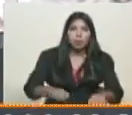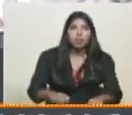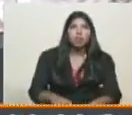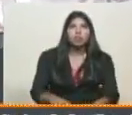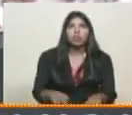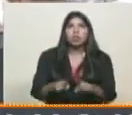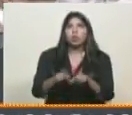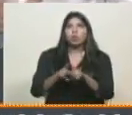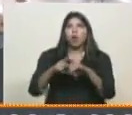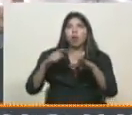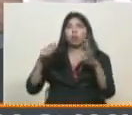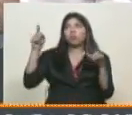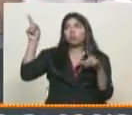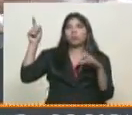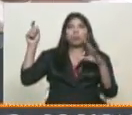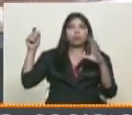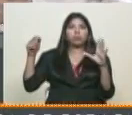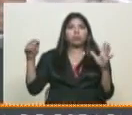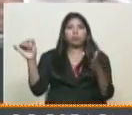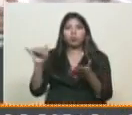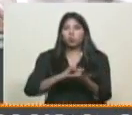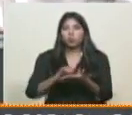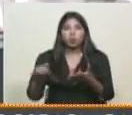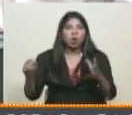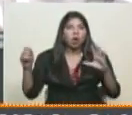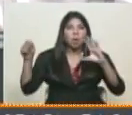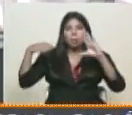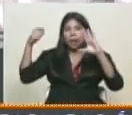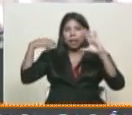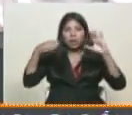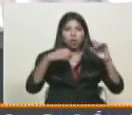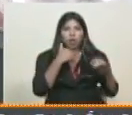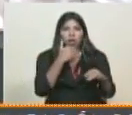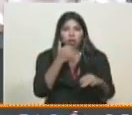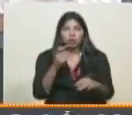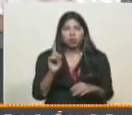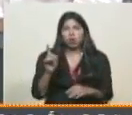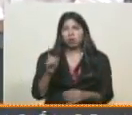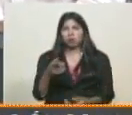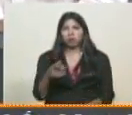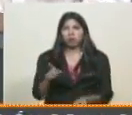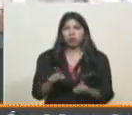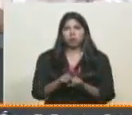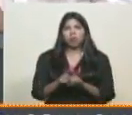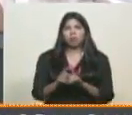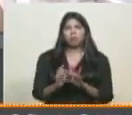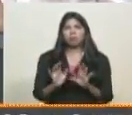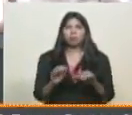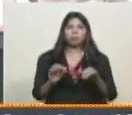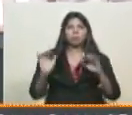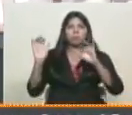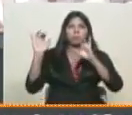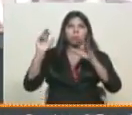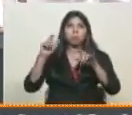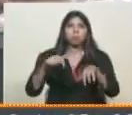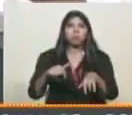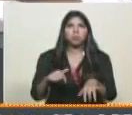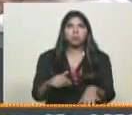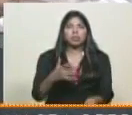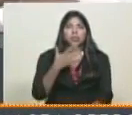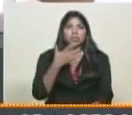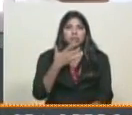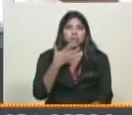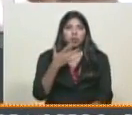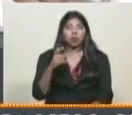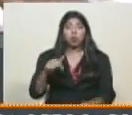película de hollywood sino que más bien va a ser algo disimulado por debajo de la mesa que se han venido ensayando en otros países hoy estamos en una guerra donde la